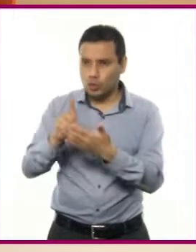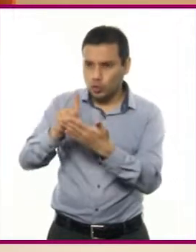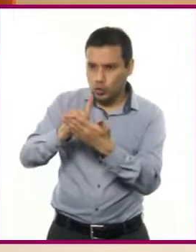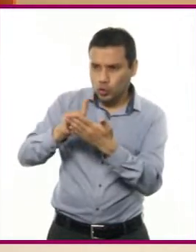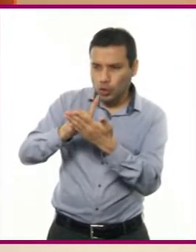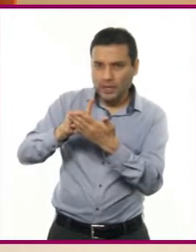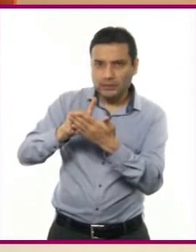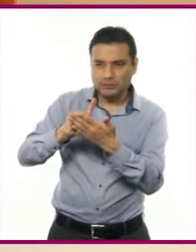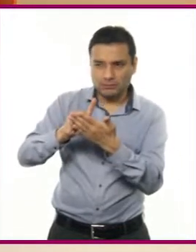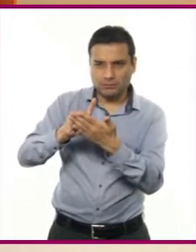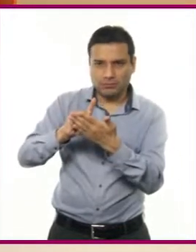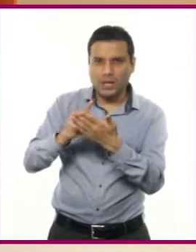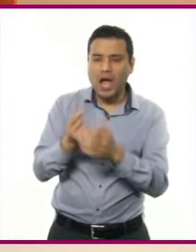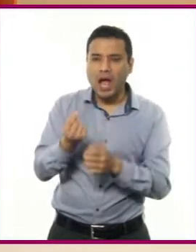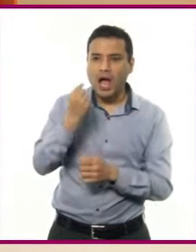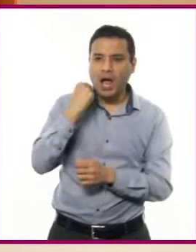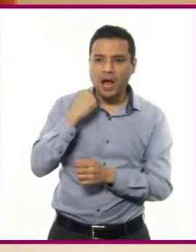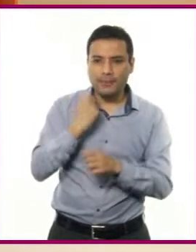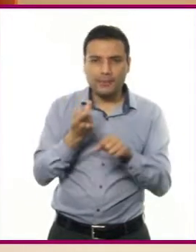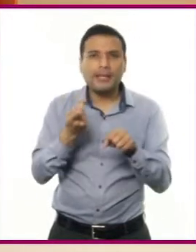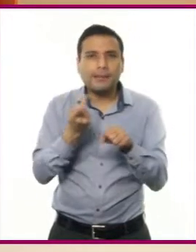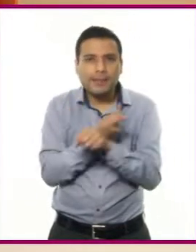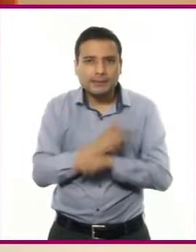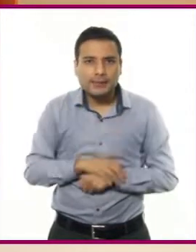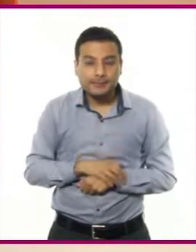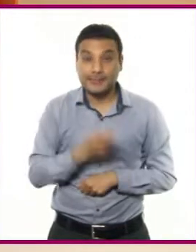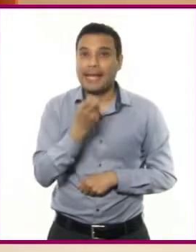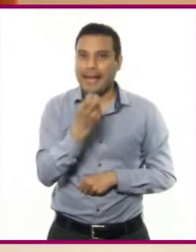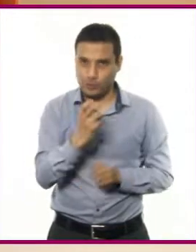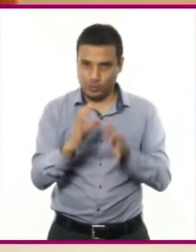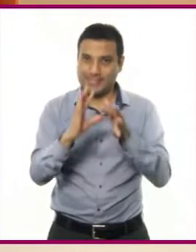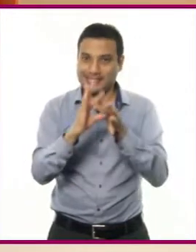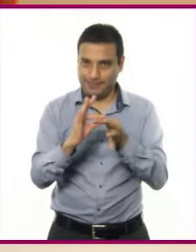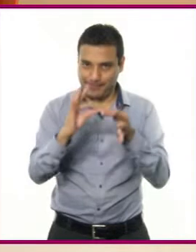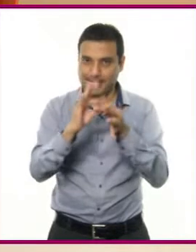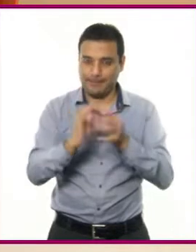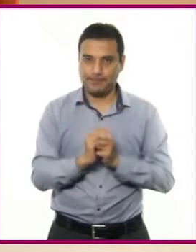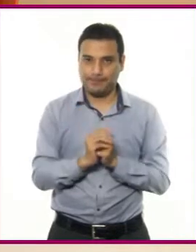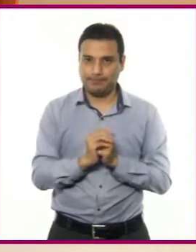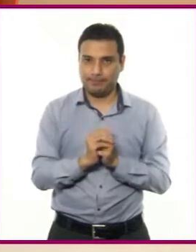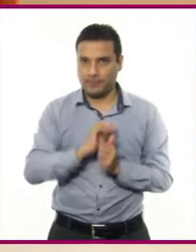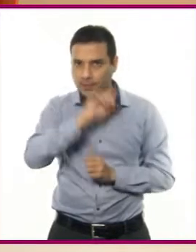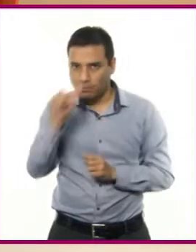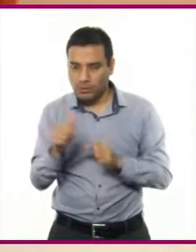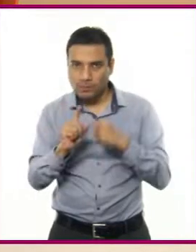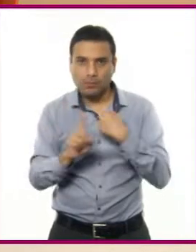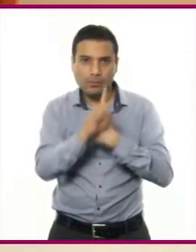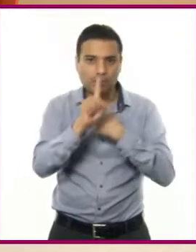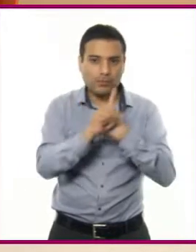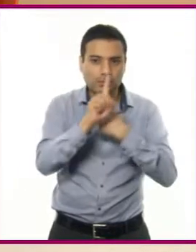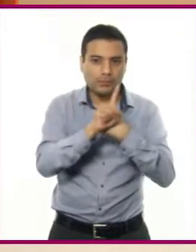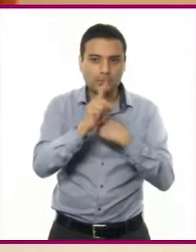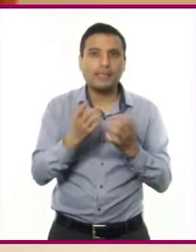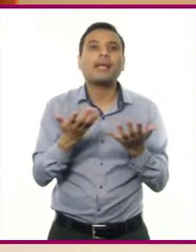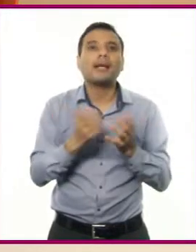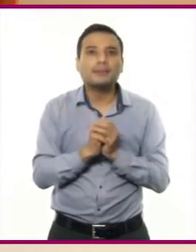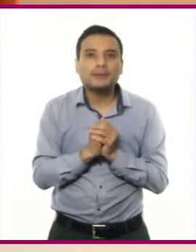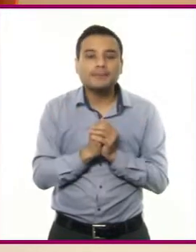y su influencia en nuestros estados de ánimo, así como sus consecuencias, que pueden ser graves